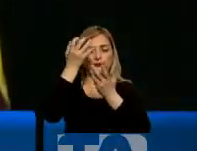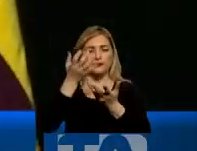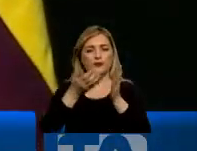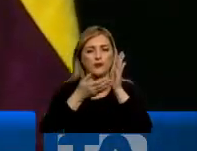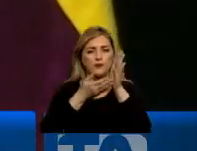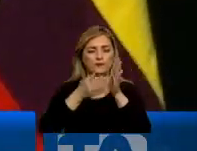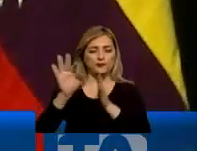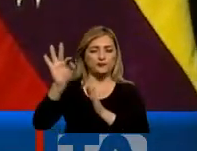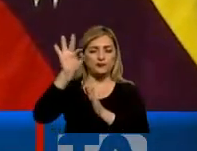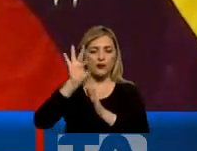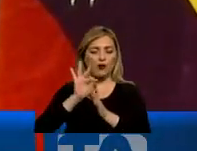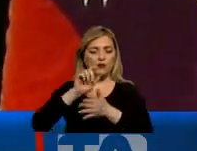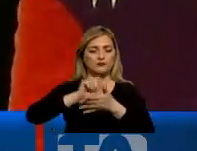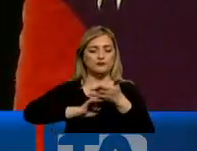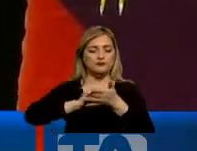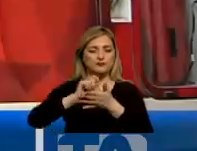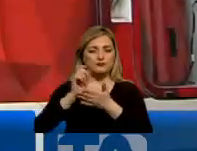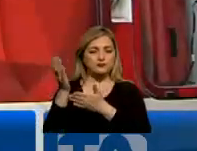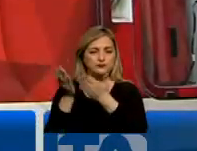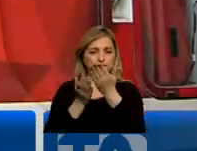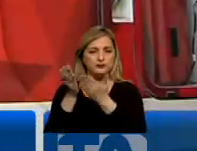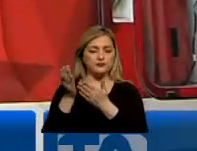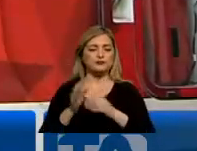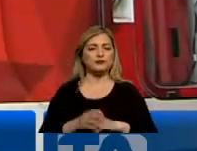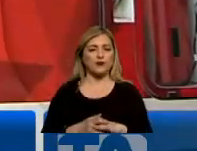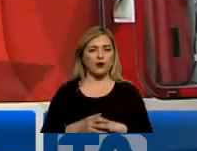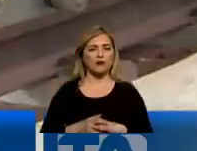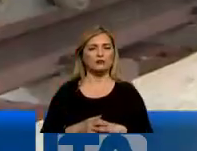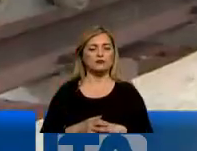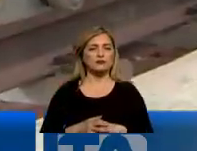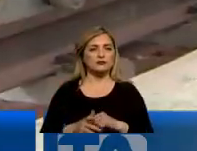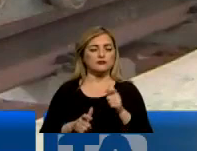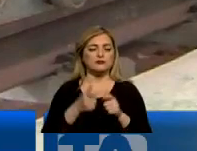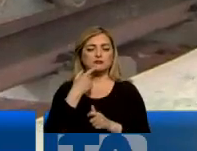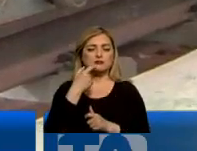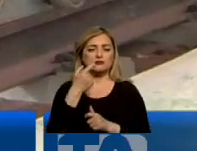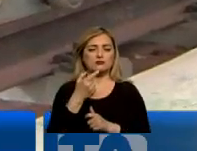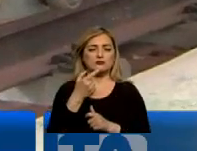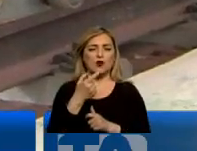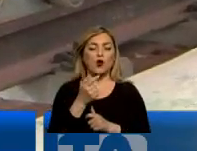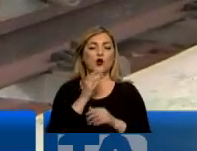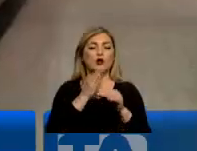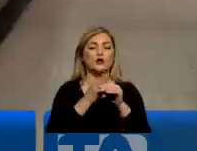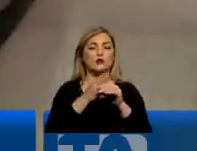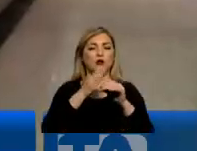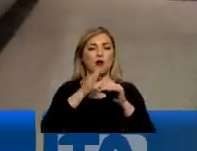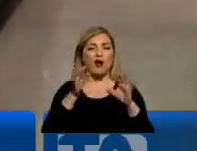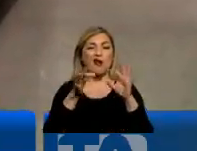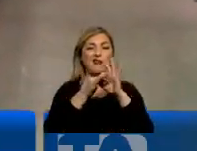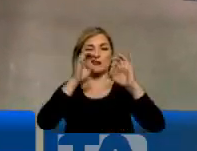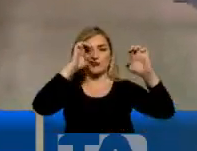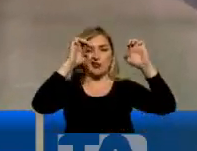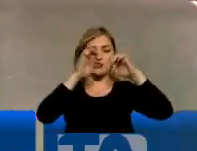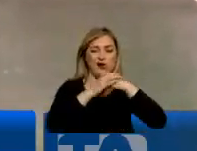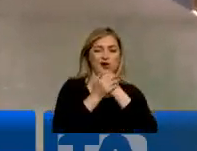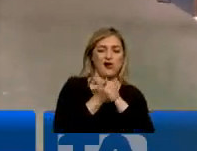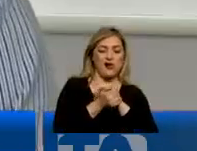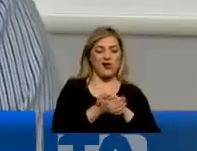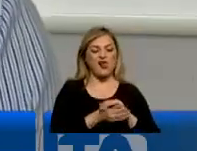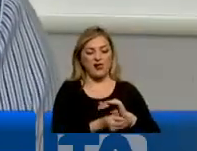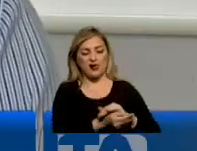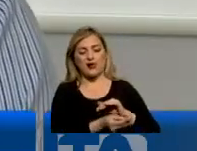modelo escogido será la contratación por servicios, contradiciendo a quienes afirmaban que se buscaba la alianza estratégica por supuestos